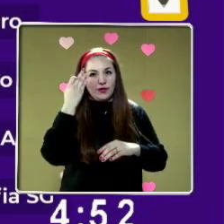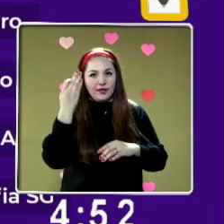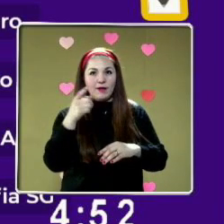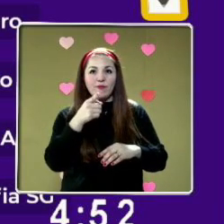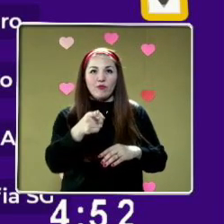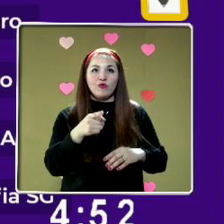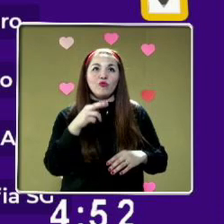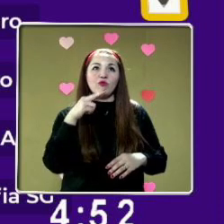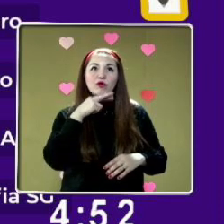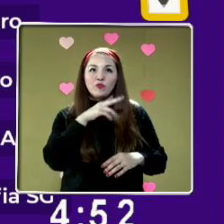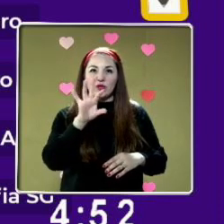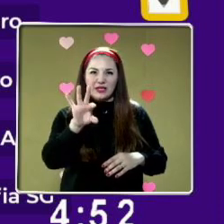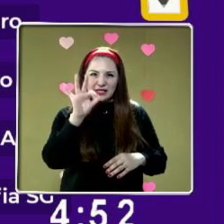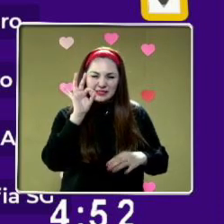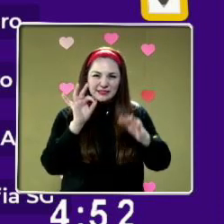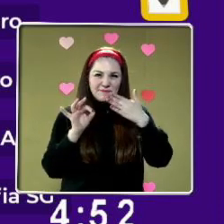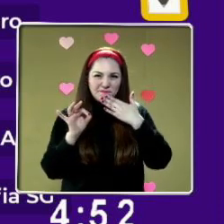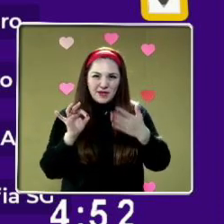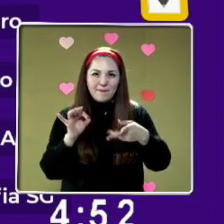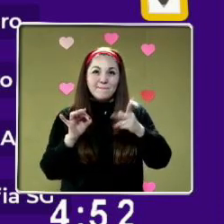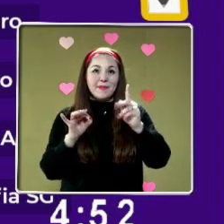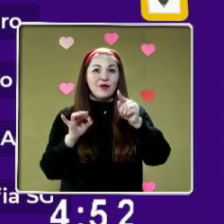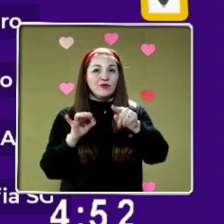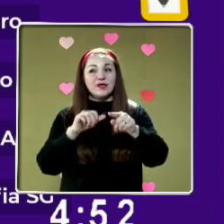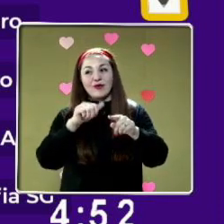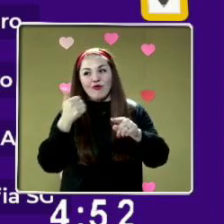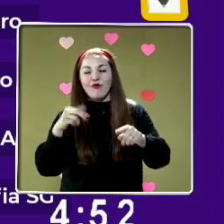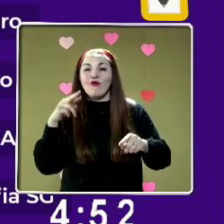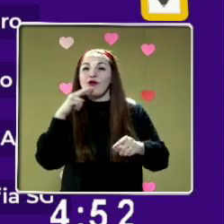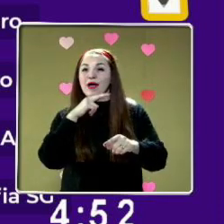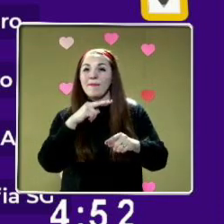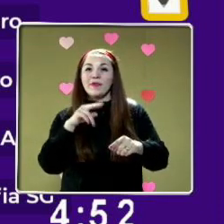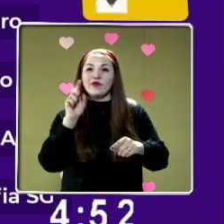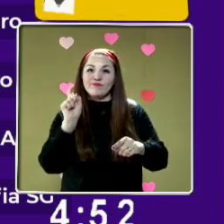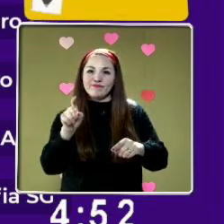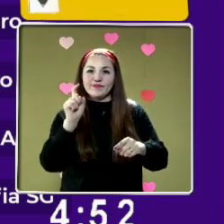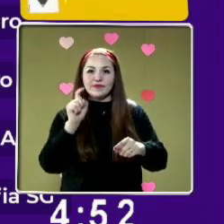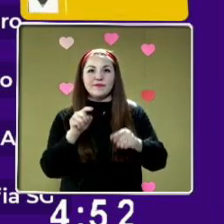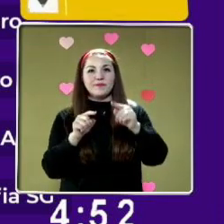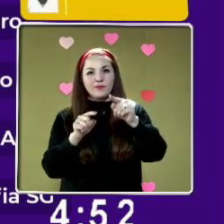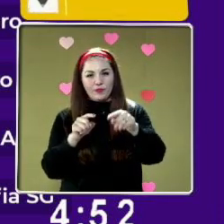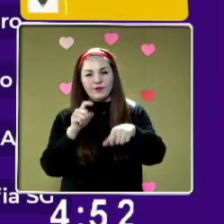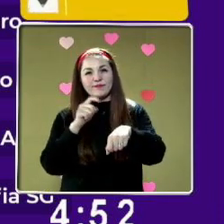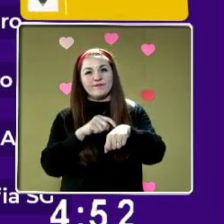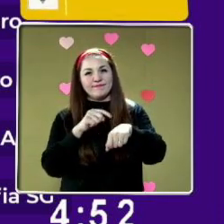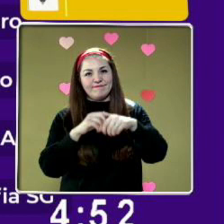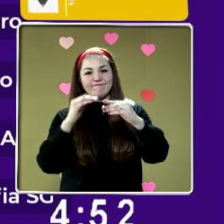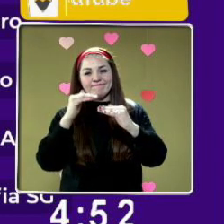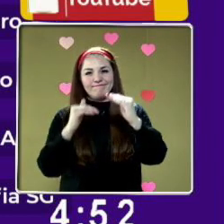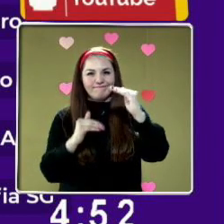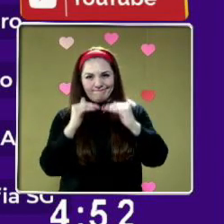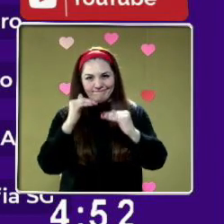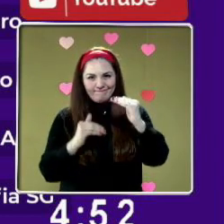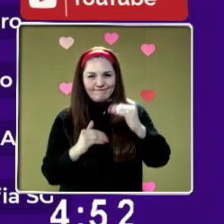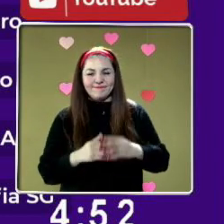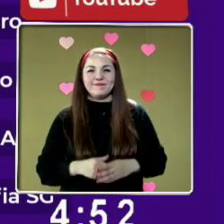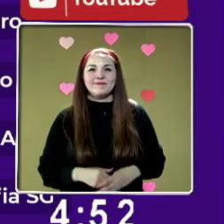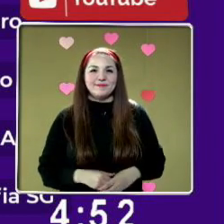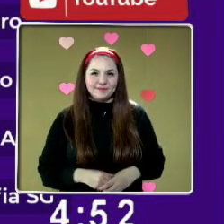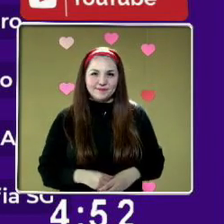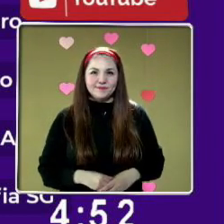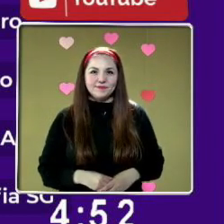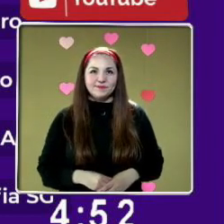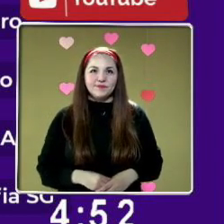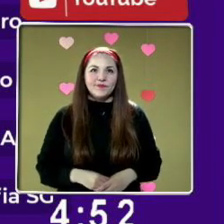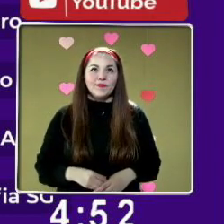tú la respuesta correcta, pero si alguien la contestó antes o después que tú, pues va a haber una variación de los puntos. ¿Okay? Bueno, entonces